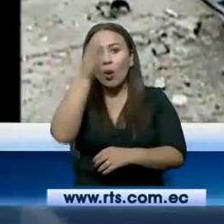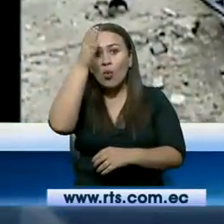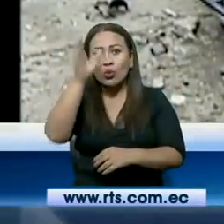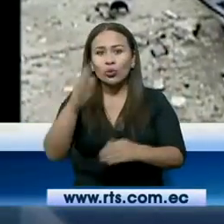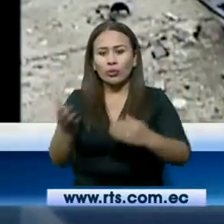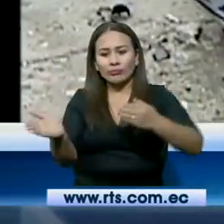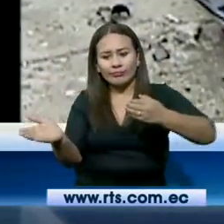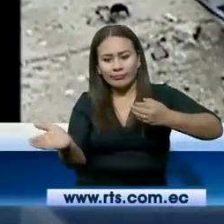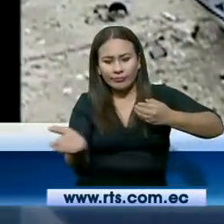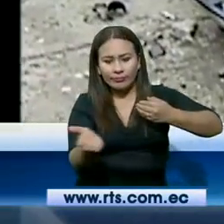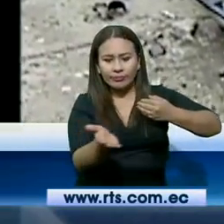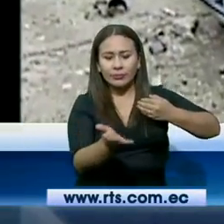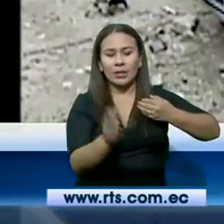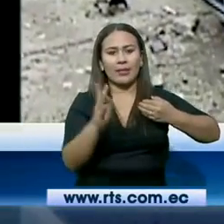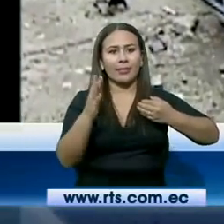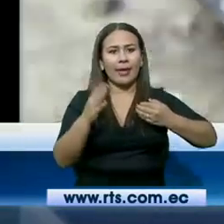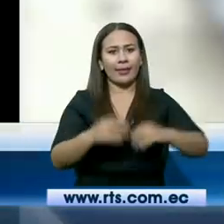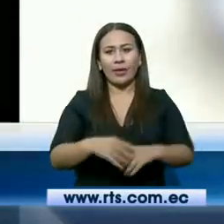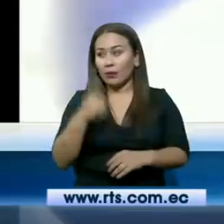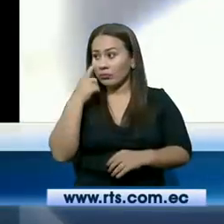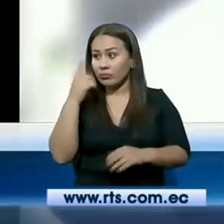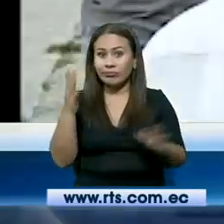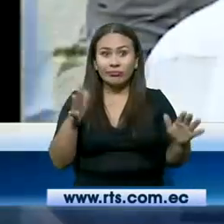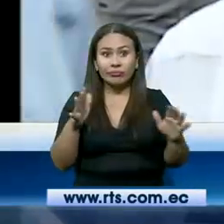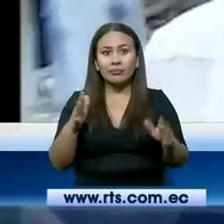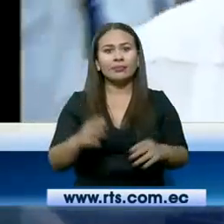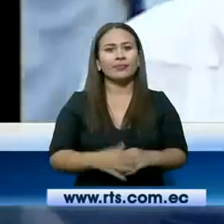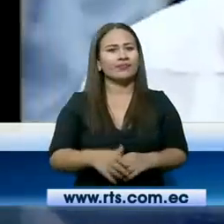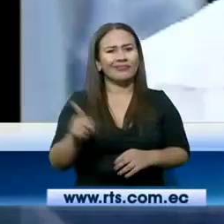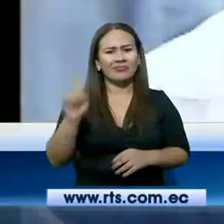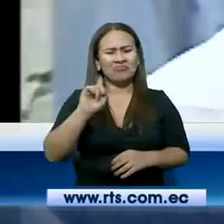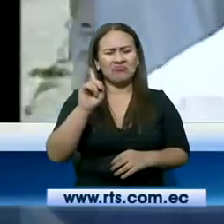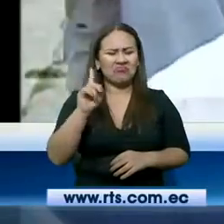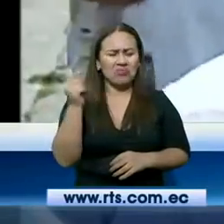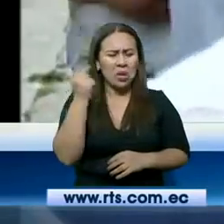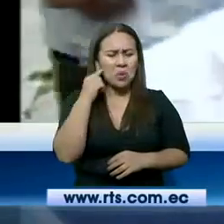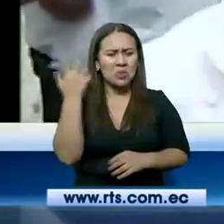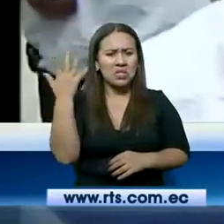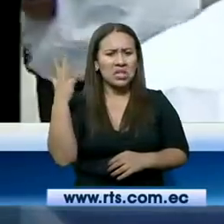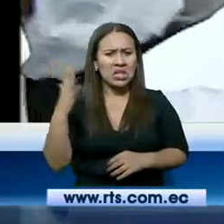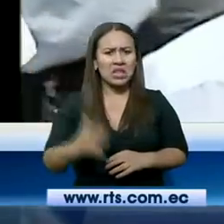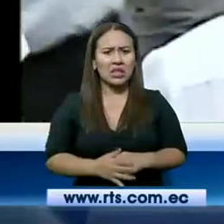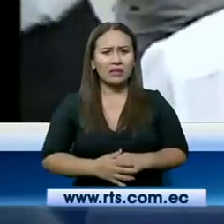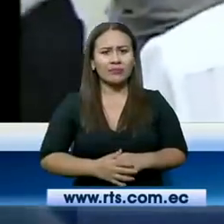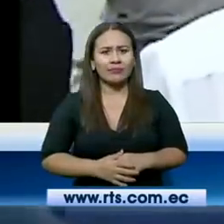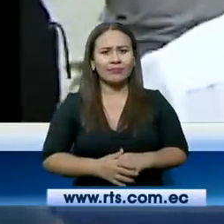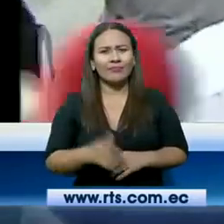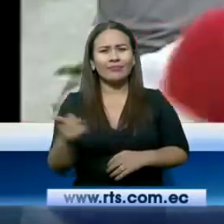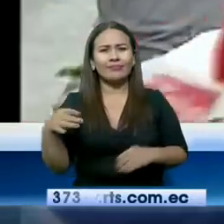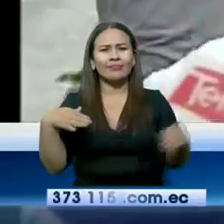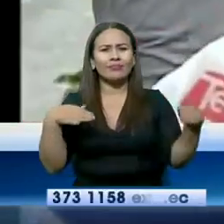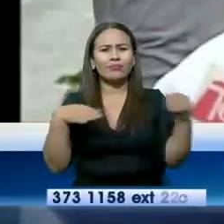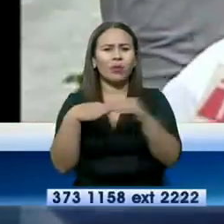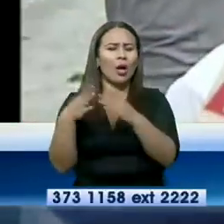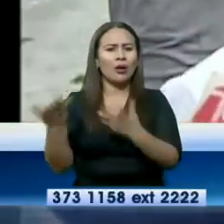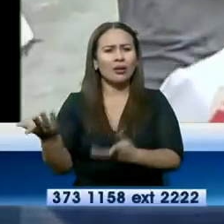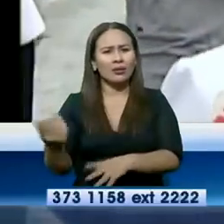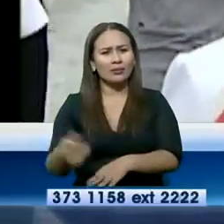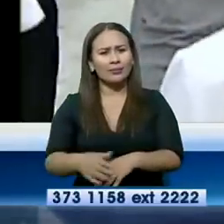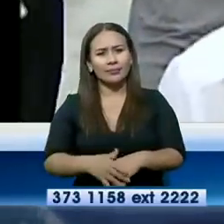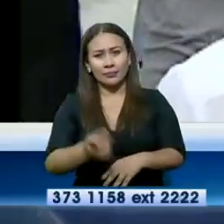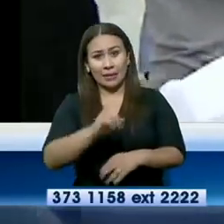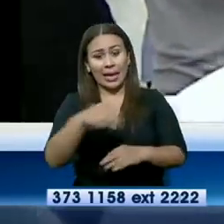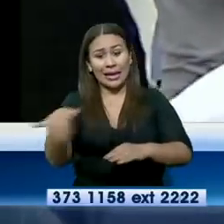paso al vehículo policial en una persecución. No venía con la sirena, entonces, ¿cómo van a creer que van a pasar una calle que